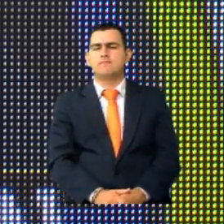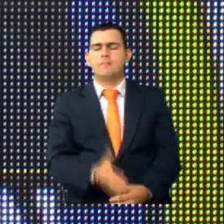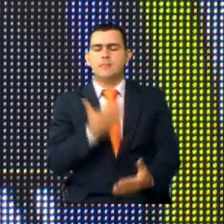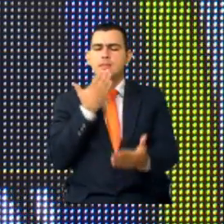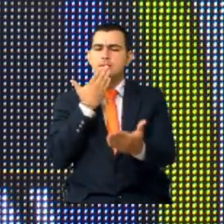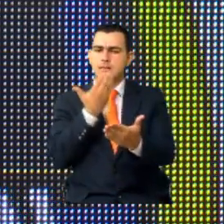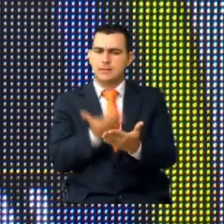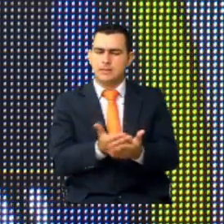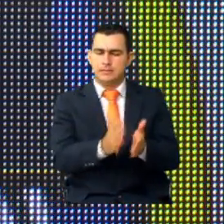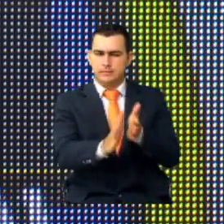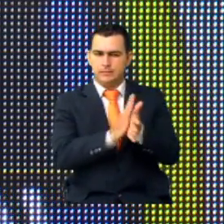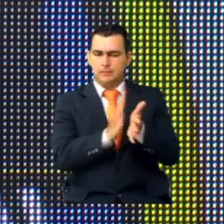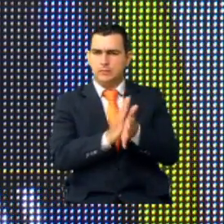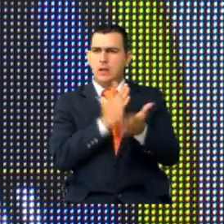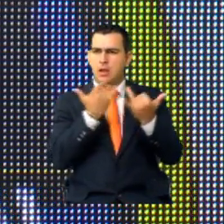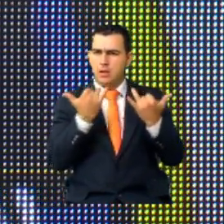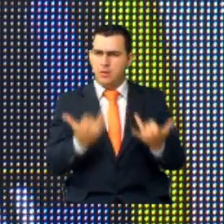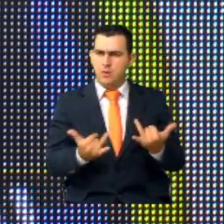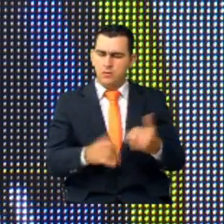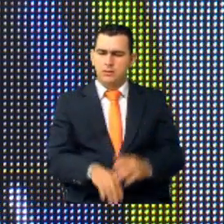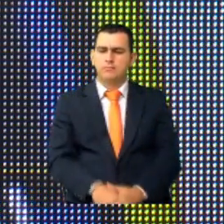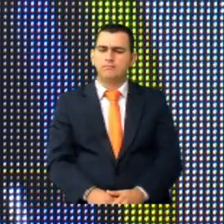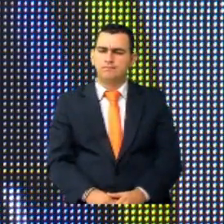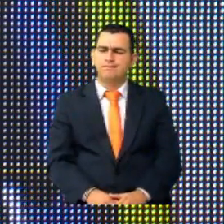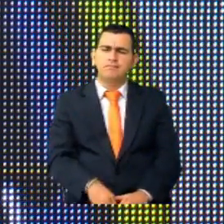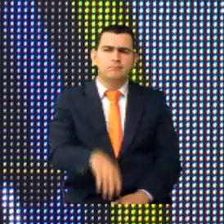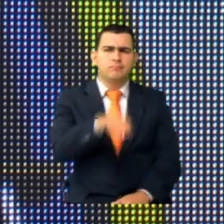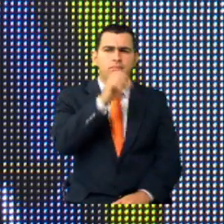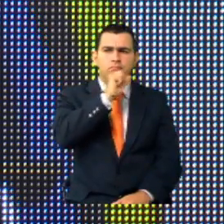Es turno ahora para la periodista Yanis Rueda, quien